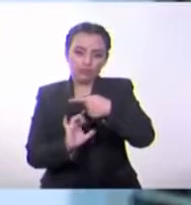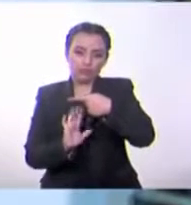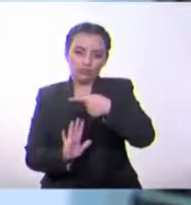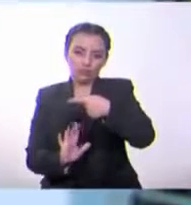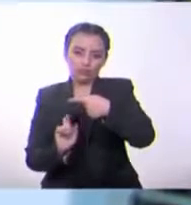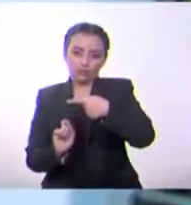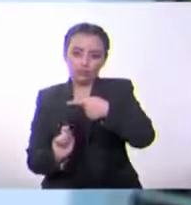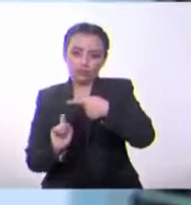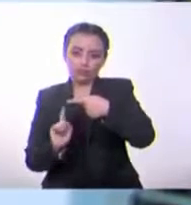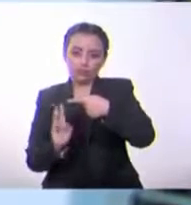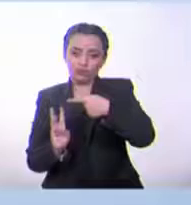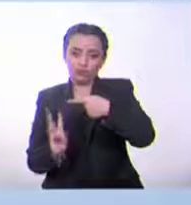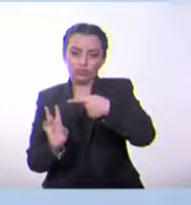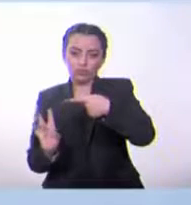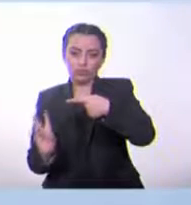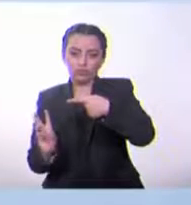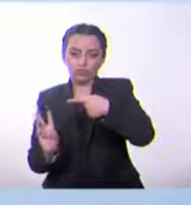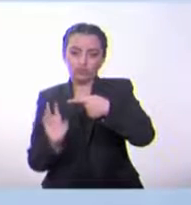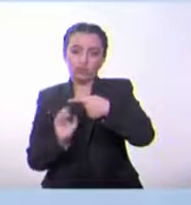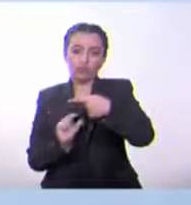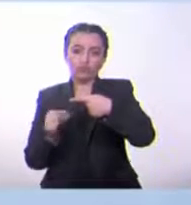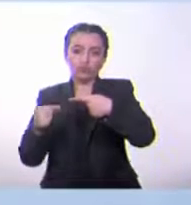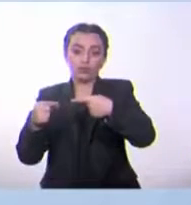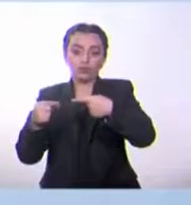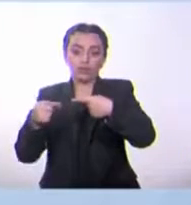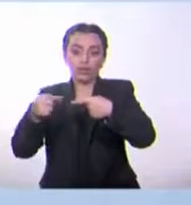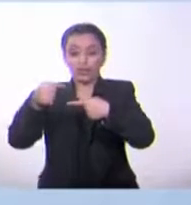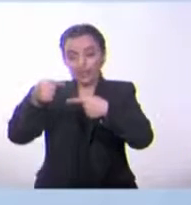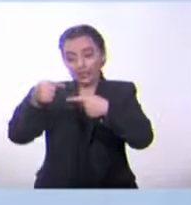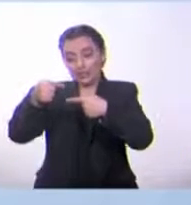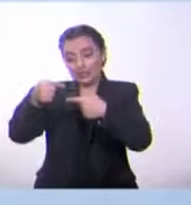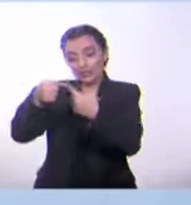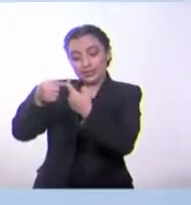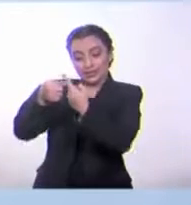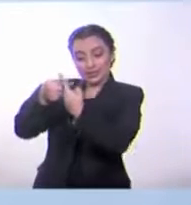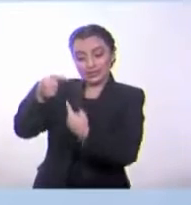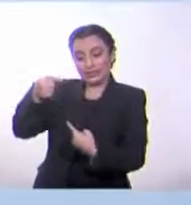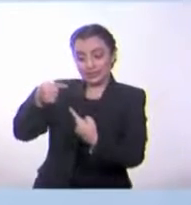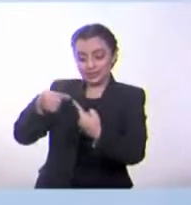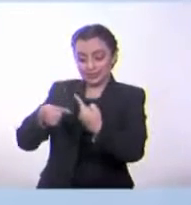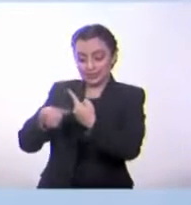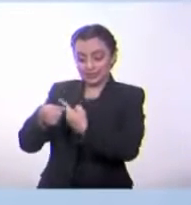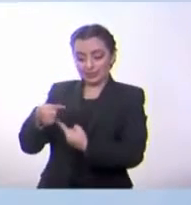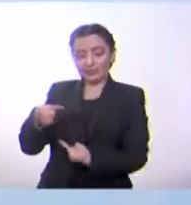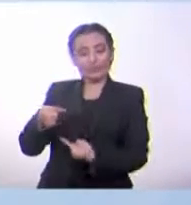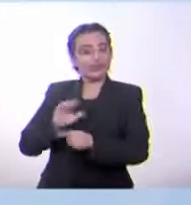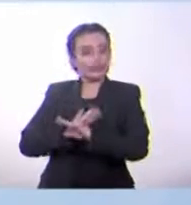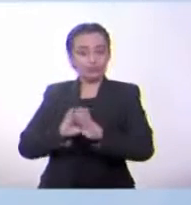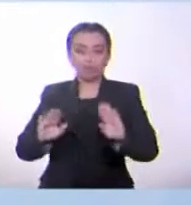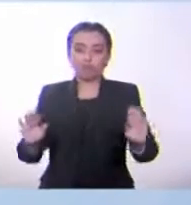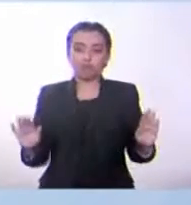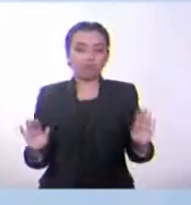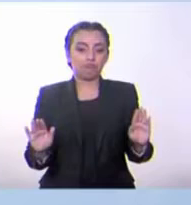De esa manera vamos a eliminar los gramos y calculamos el resultado.